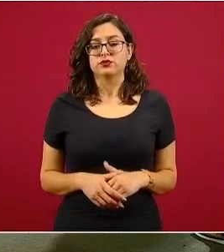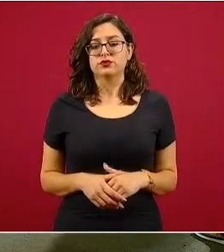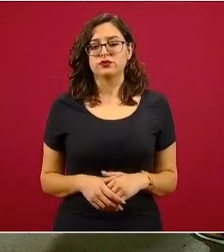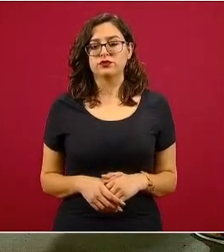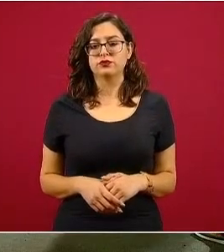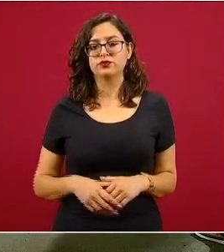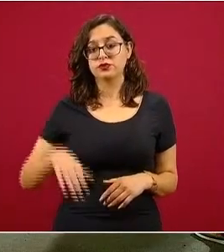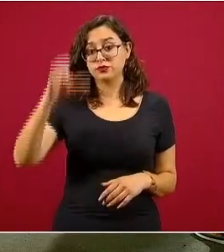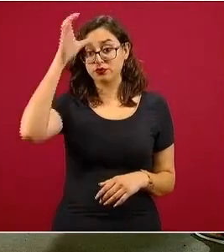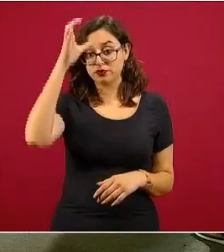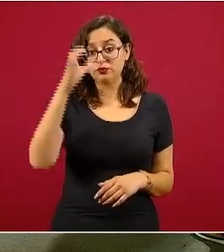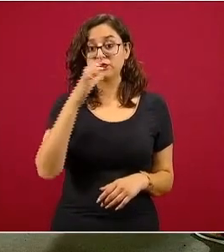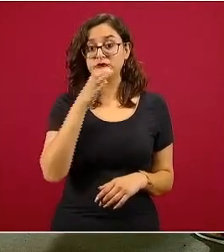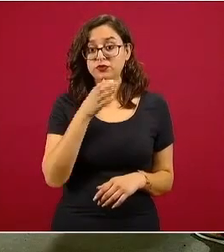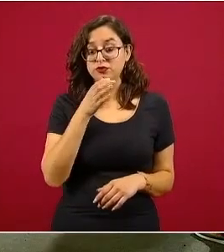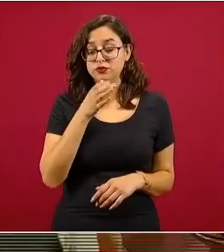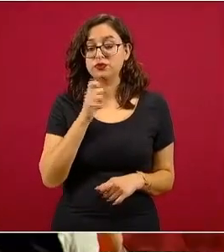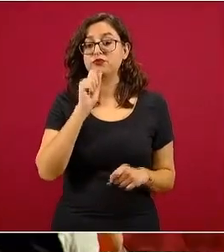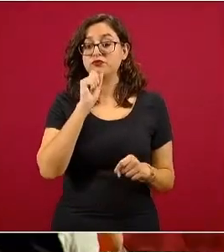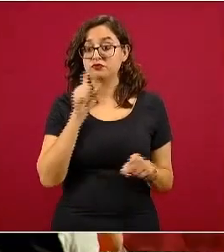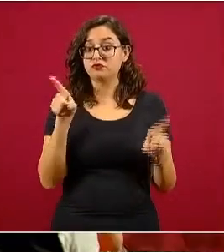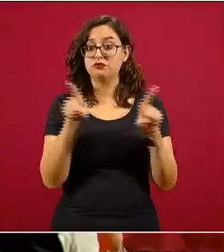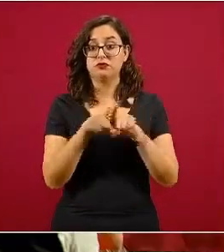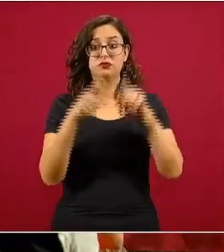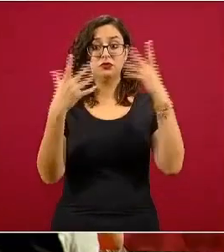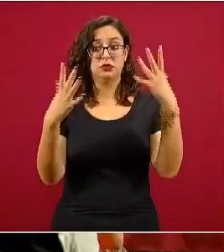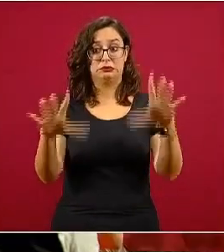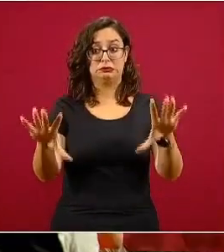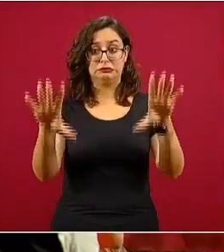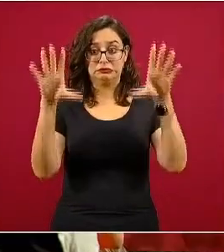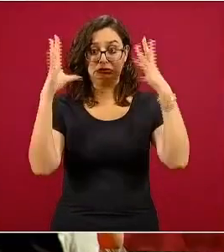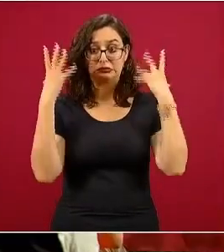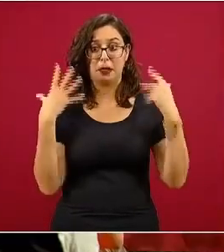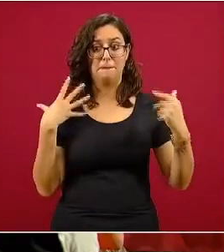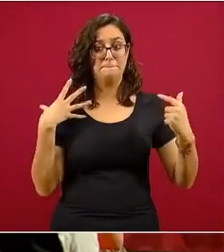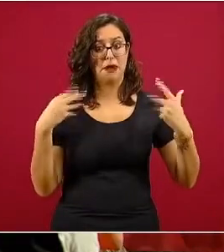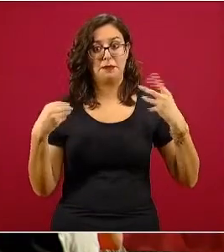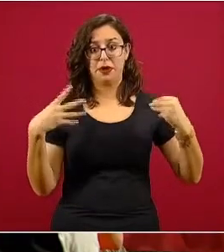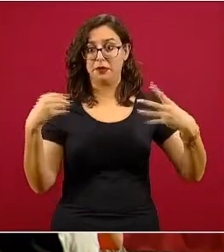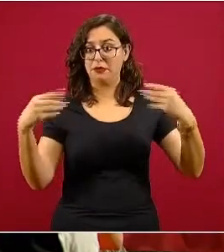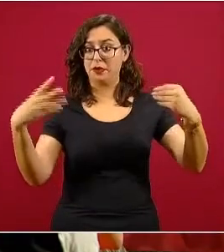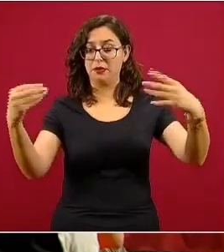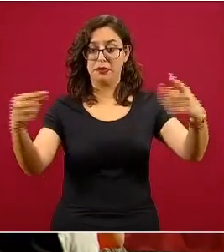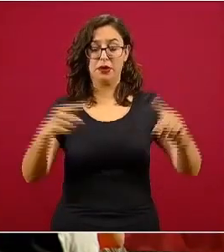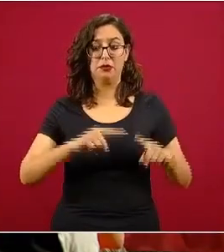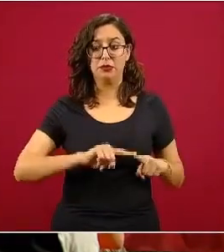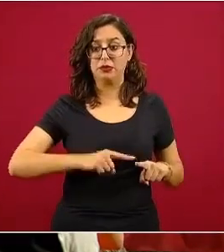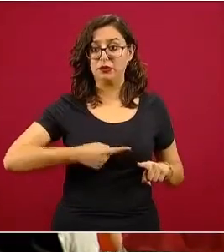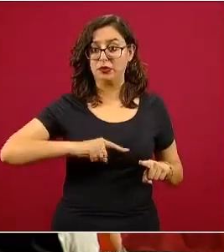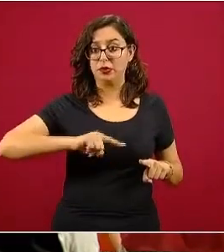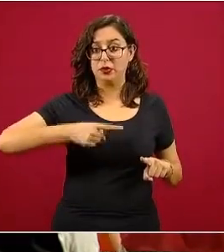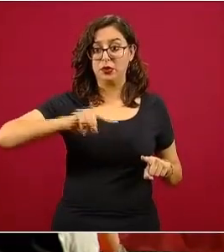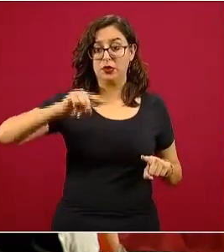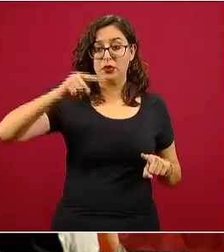también, una aceleración importante hasta la semana 30, luego una ligera disminución,